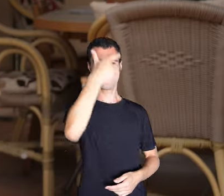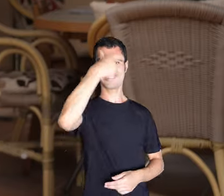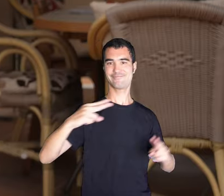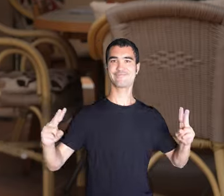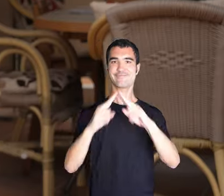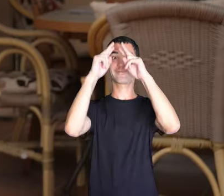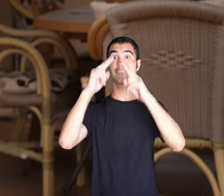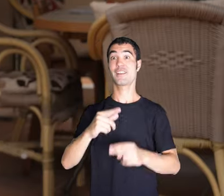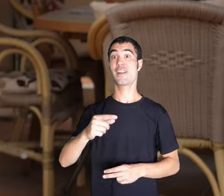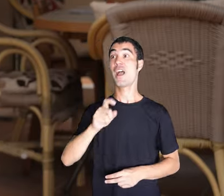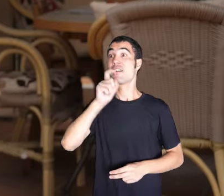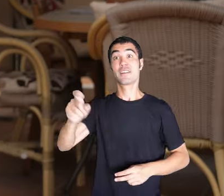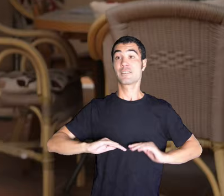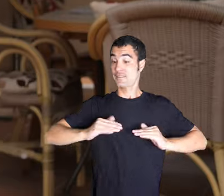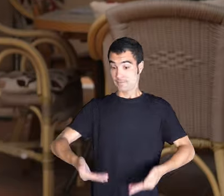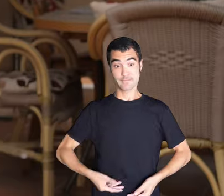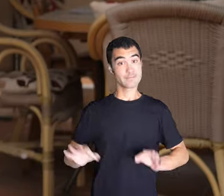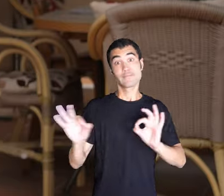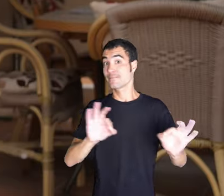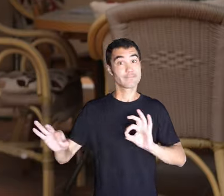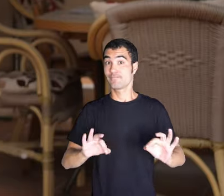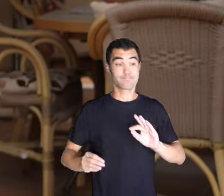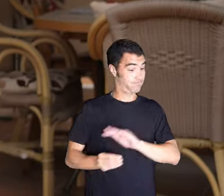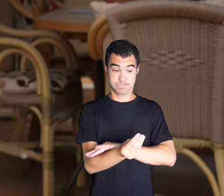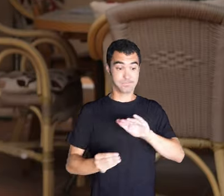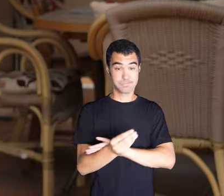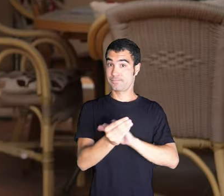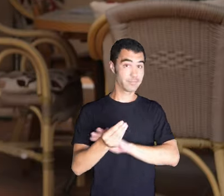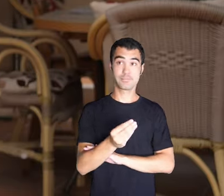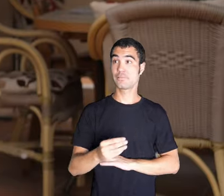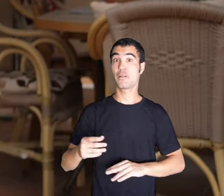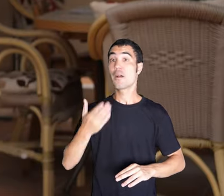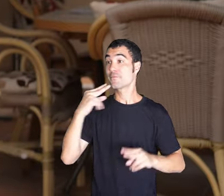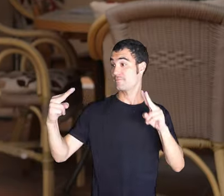ya el niño iba a nacer, si no,